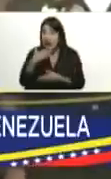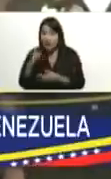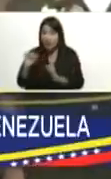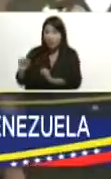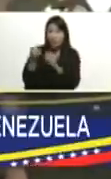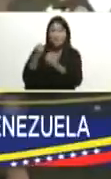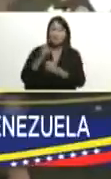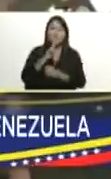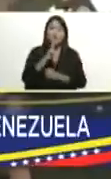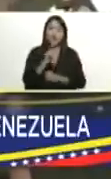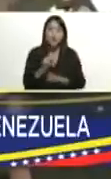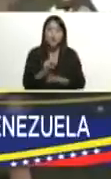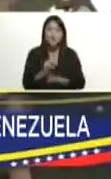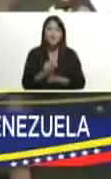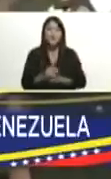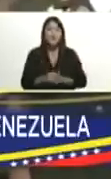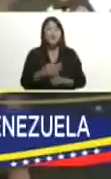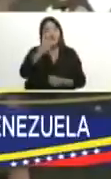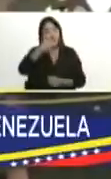Yo